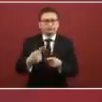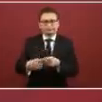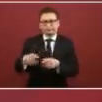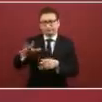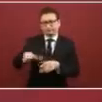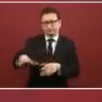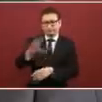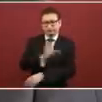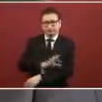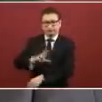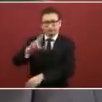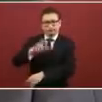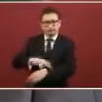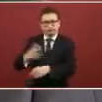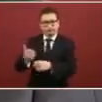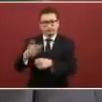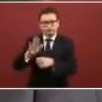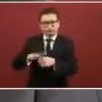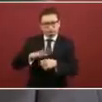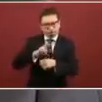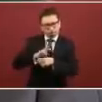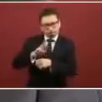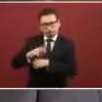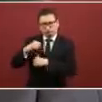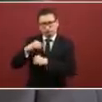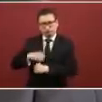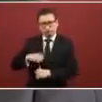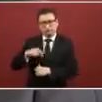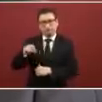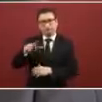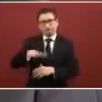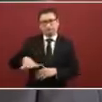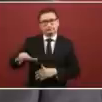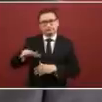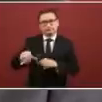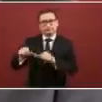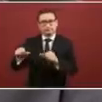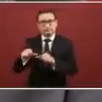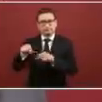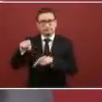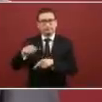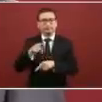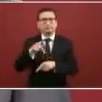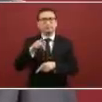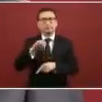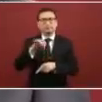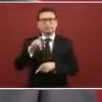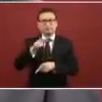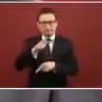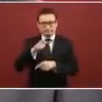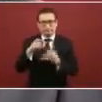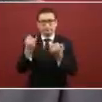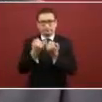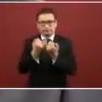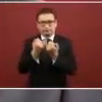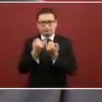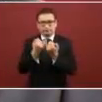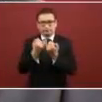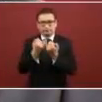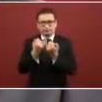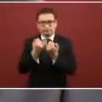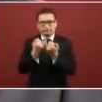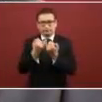administración supervisión de pemex y de la secretaria de energía